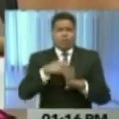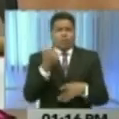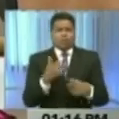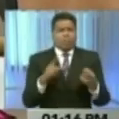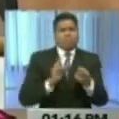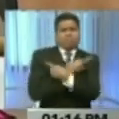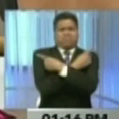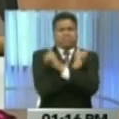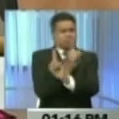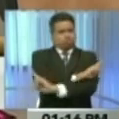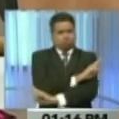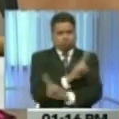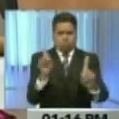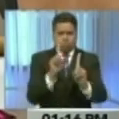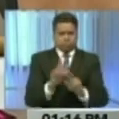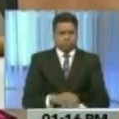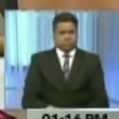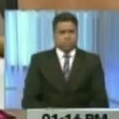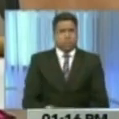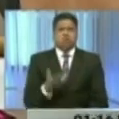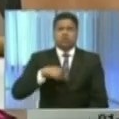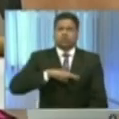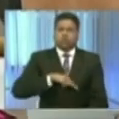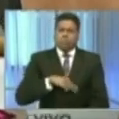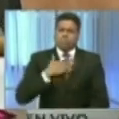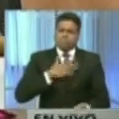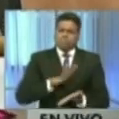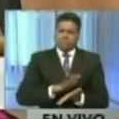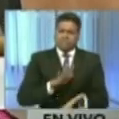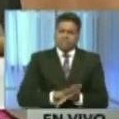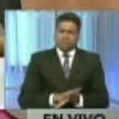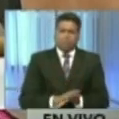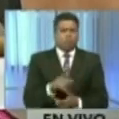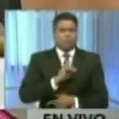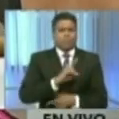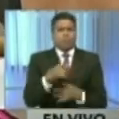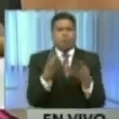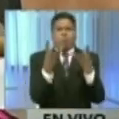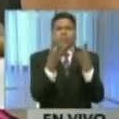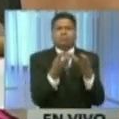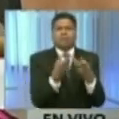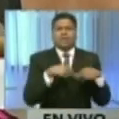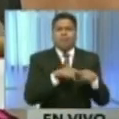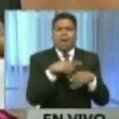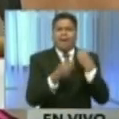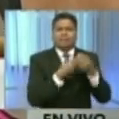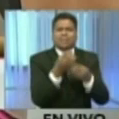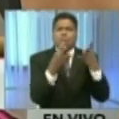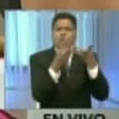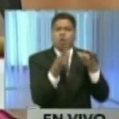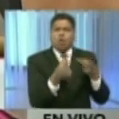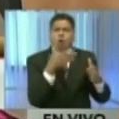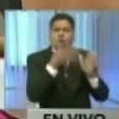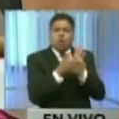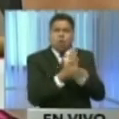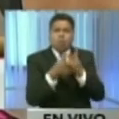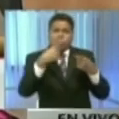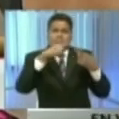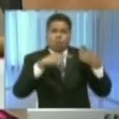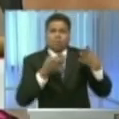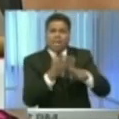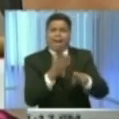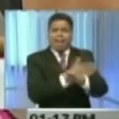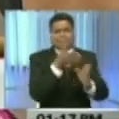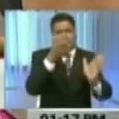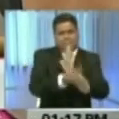a hechos concretos y no actuamos tampoco contando los pollos antes de nacer. Lo importante es que el Mercosur, a raíz de